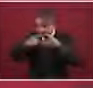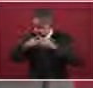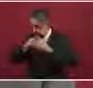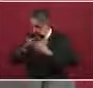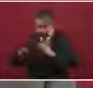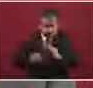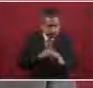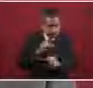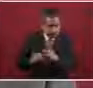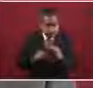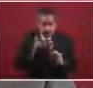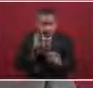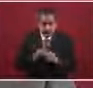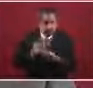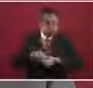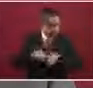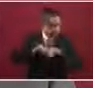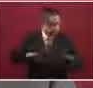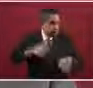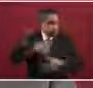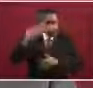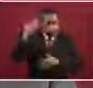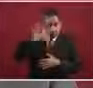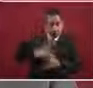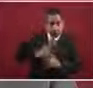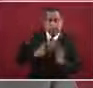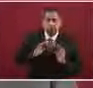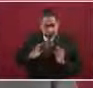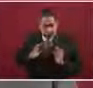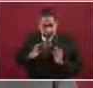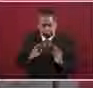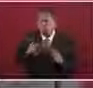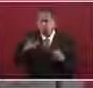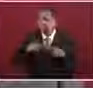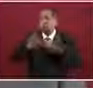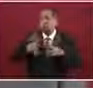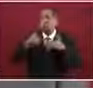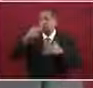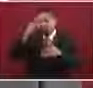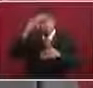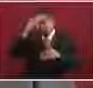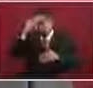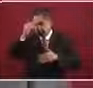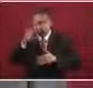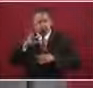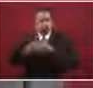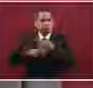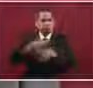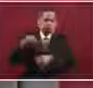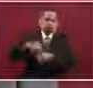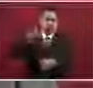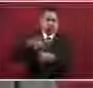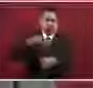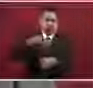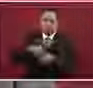se conoció bien sobre el tema, que todo el mundo se informó, a votar